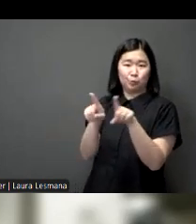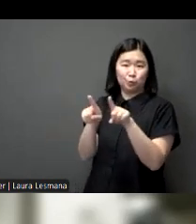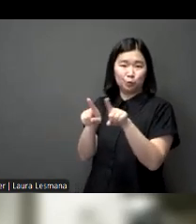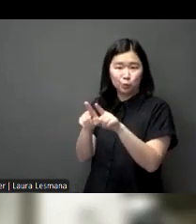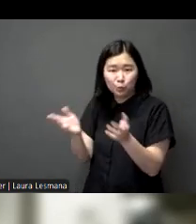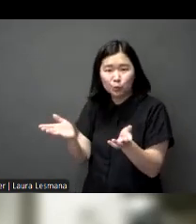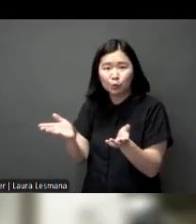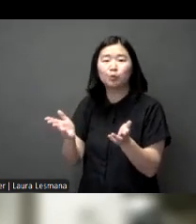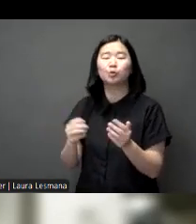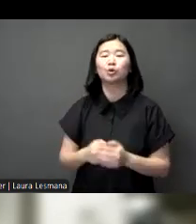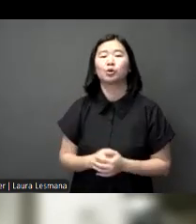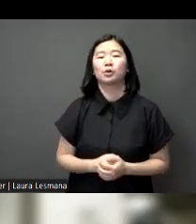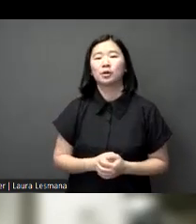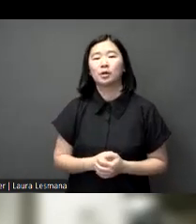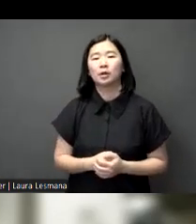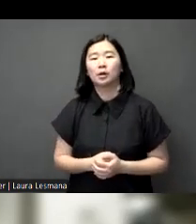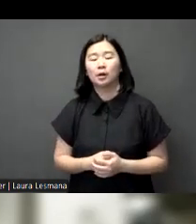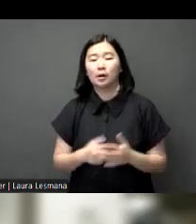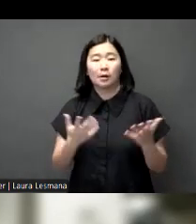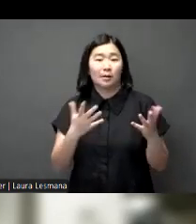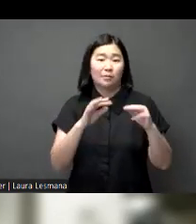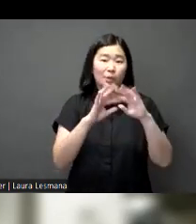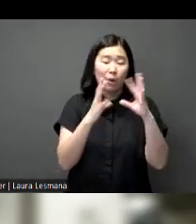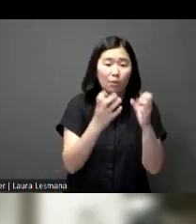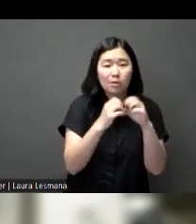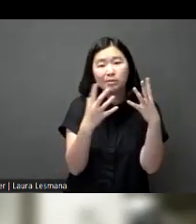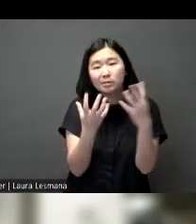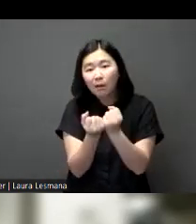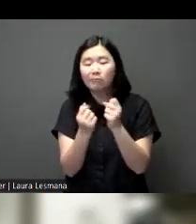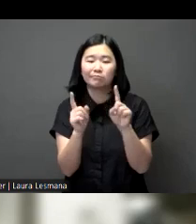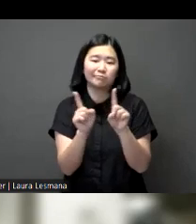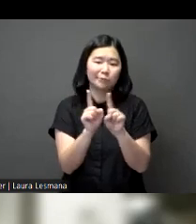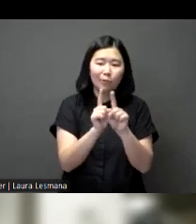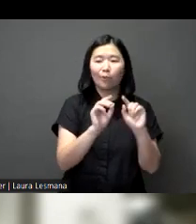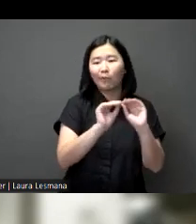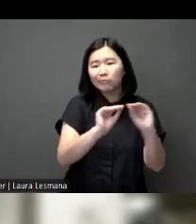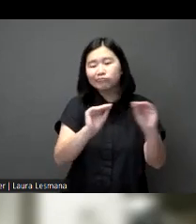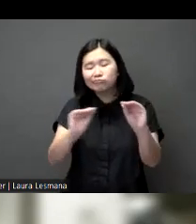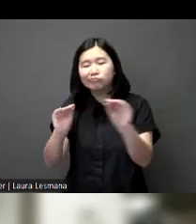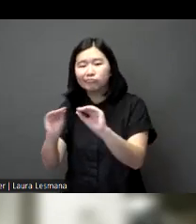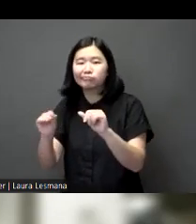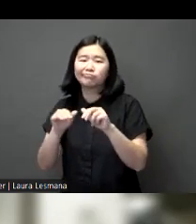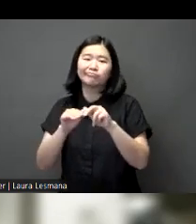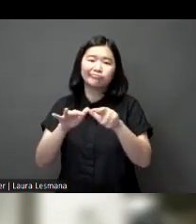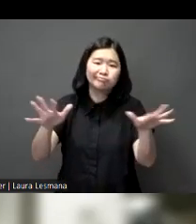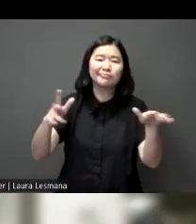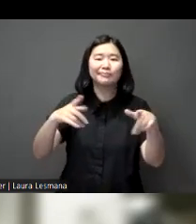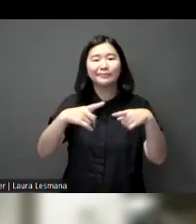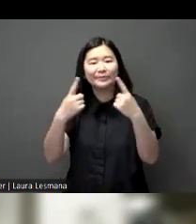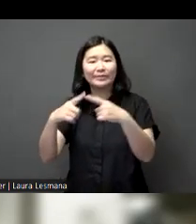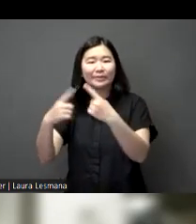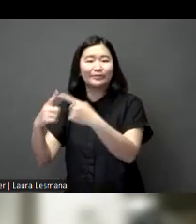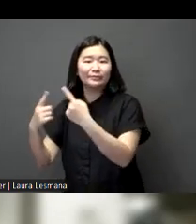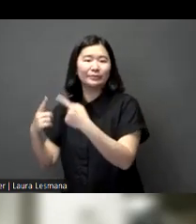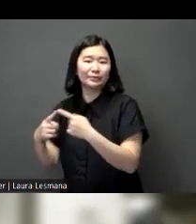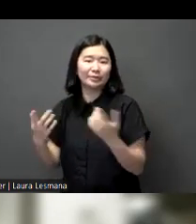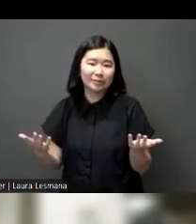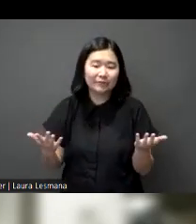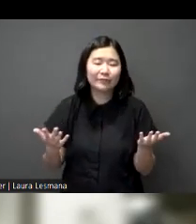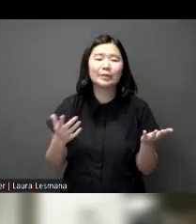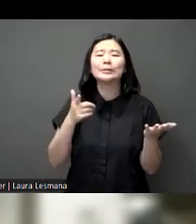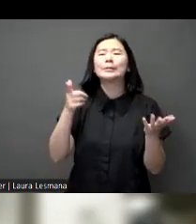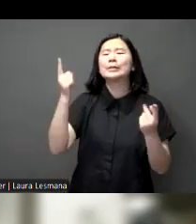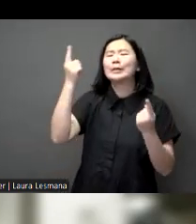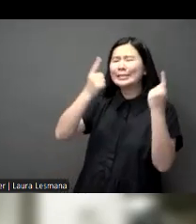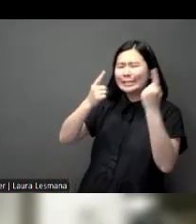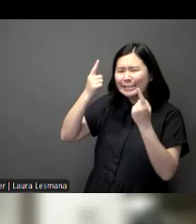cervicuterino, considerando lo que señalaba anteriormente, que son poblaciones que no coinciden y las intervenciones sanitarias no son